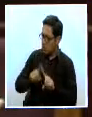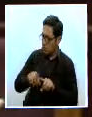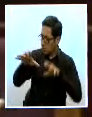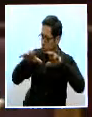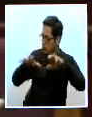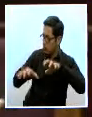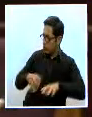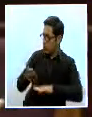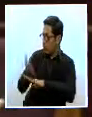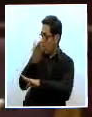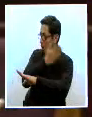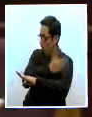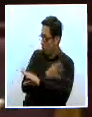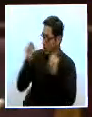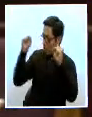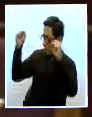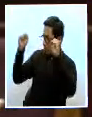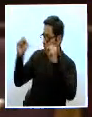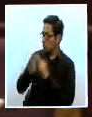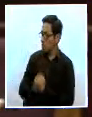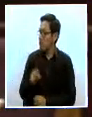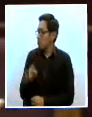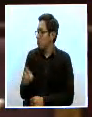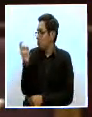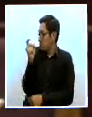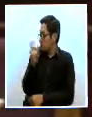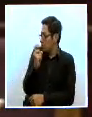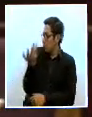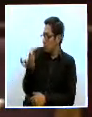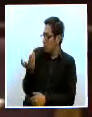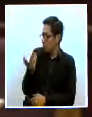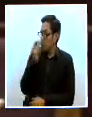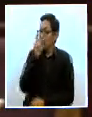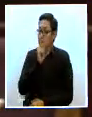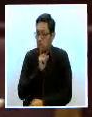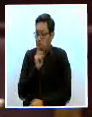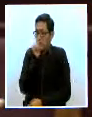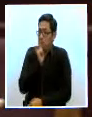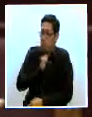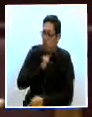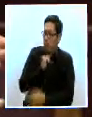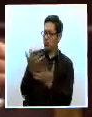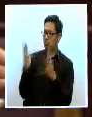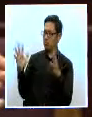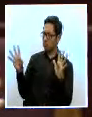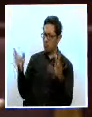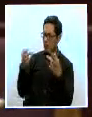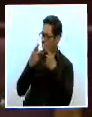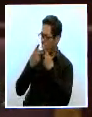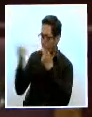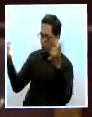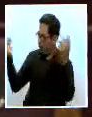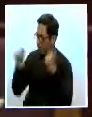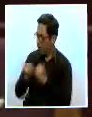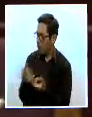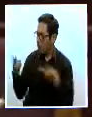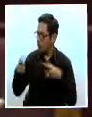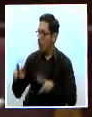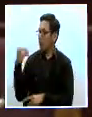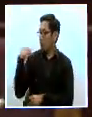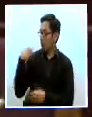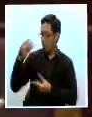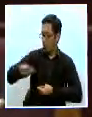que iban a asumir las competencias Es decir para nadie fue un secreto para nadie fue tan un secreto que incluso tienen un documento entre otras cosas